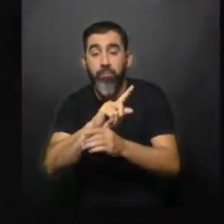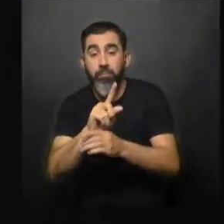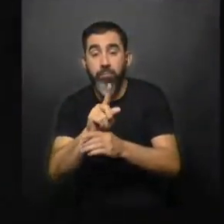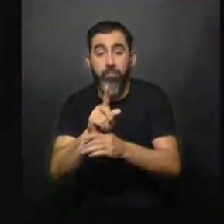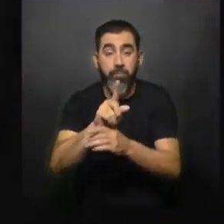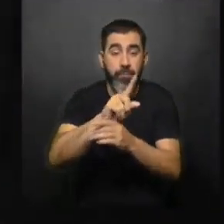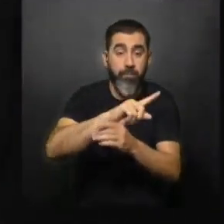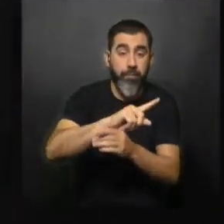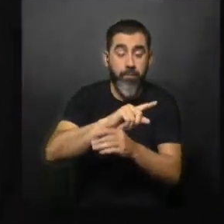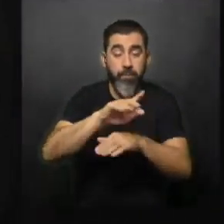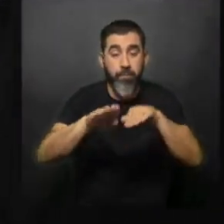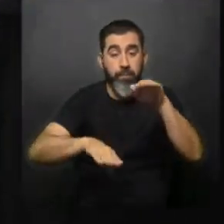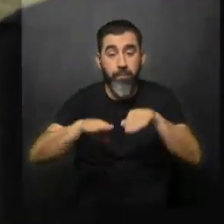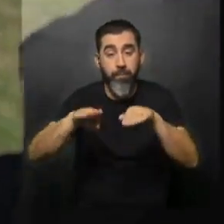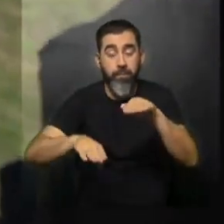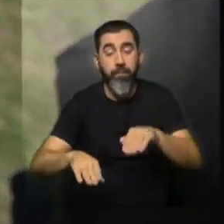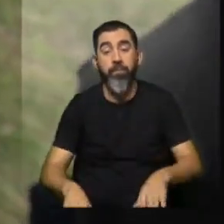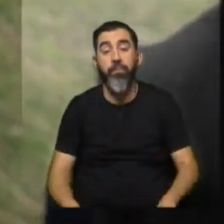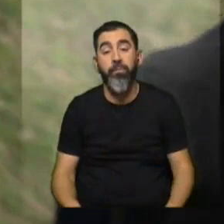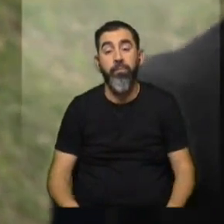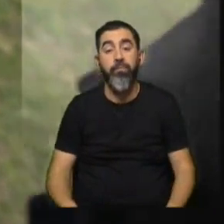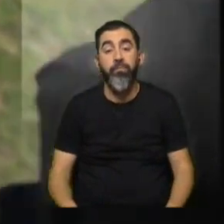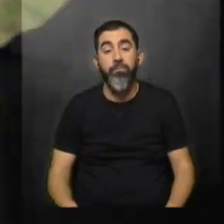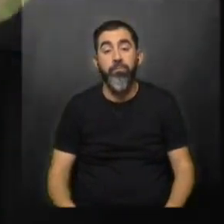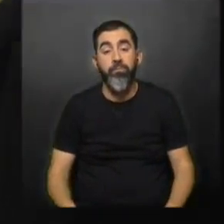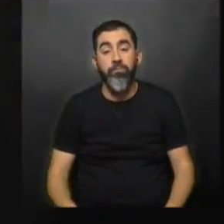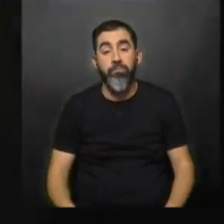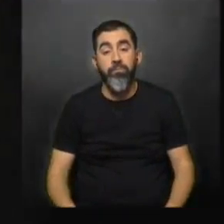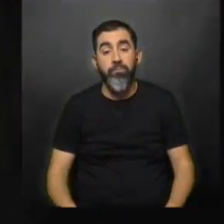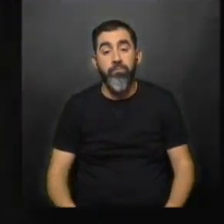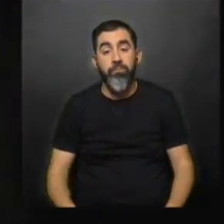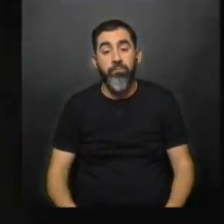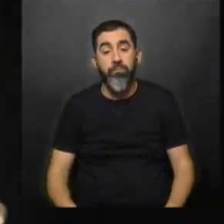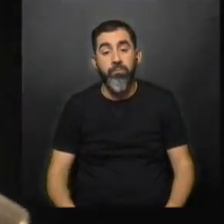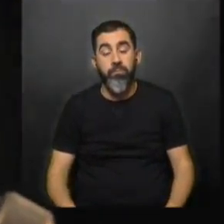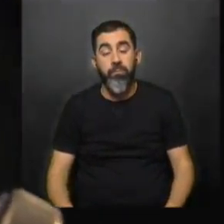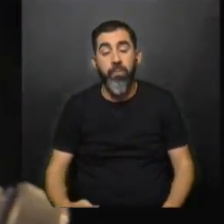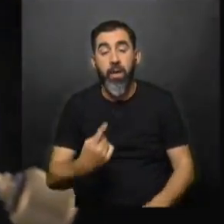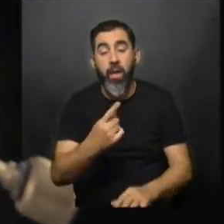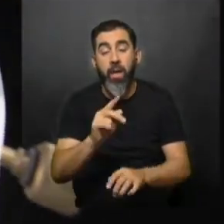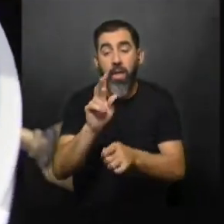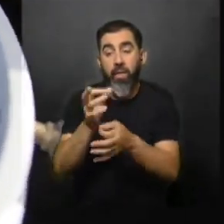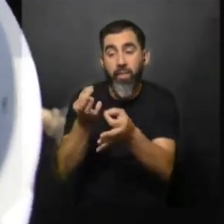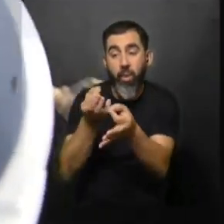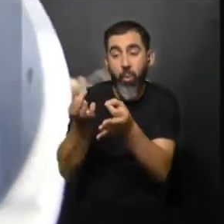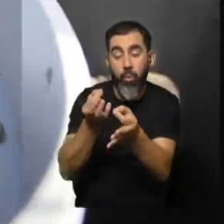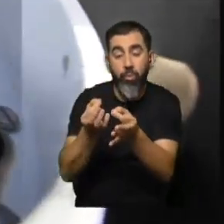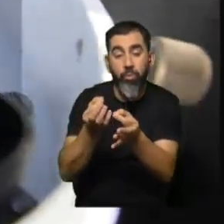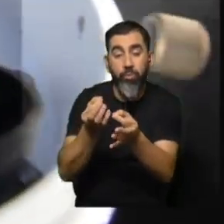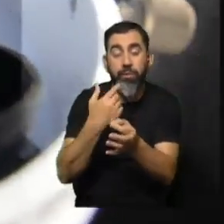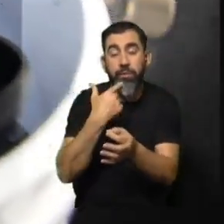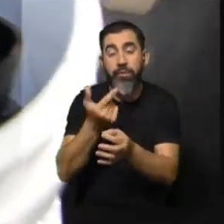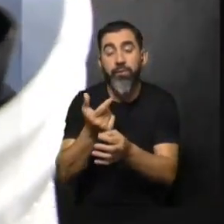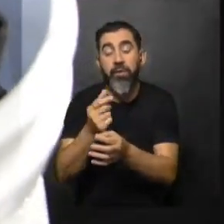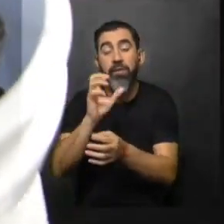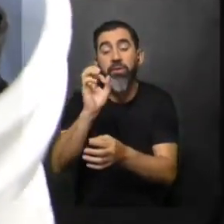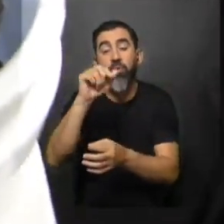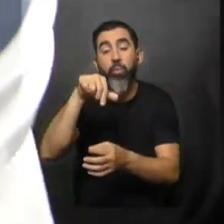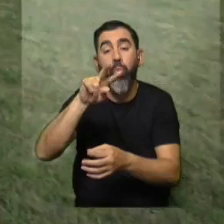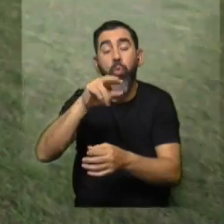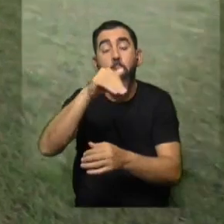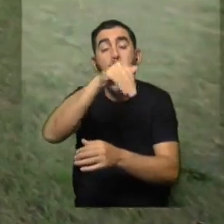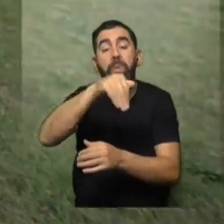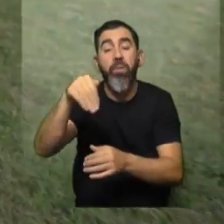o hacia el otro, lo cual, según la calibración que tiene cada pluviómetro, equivale a, en este caso, 0,2